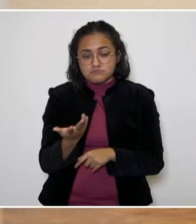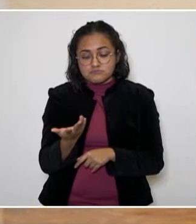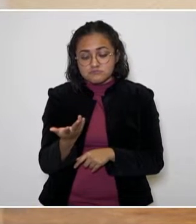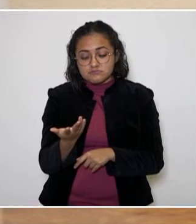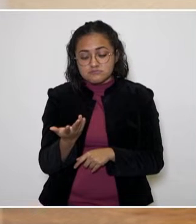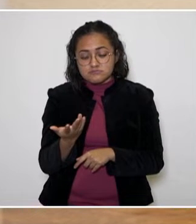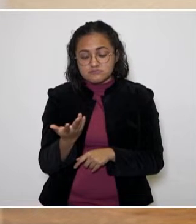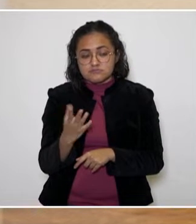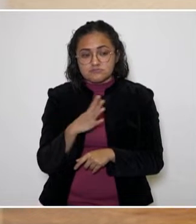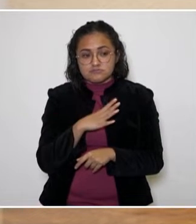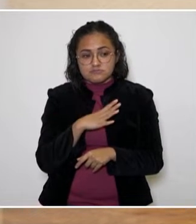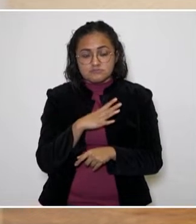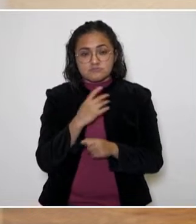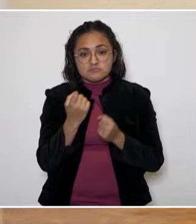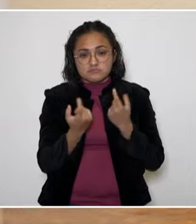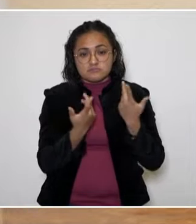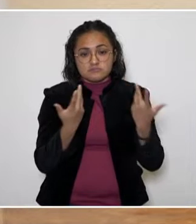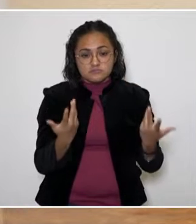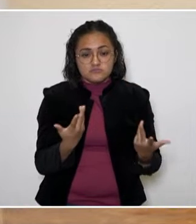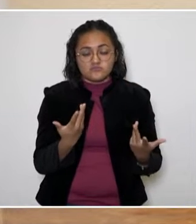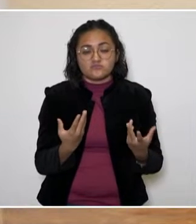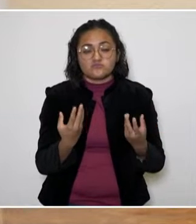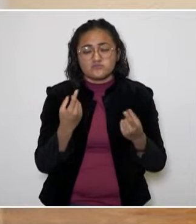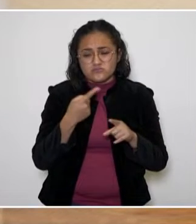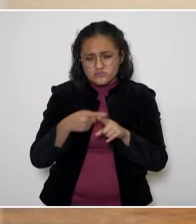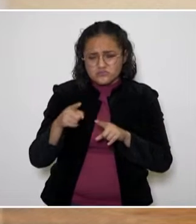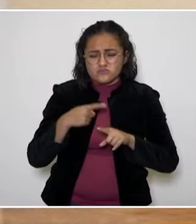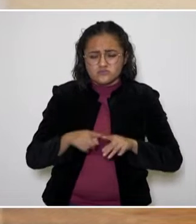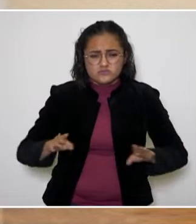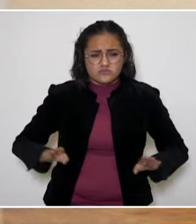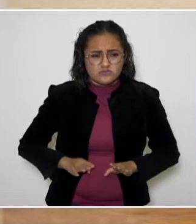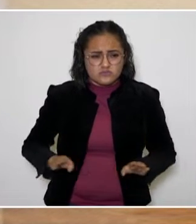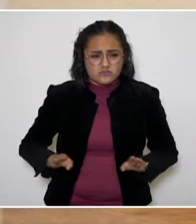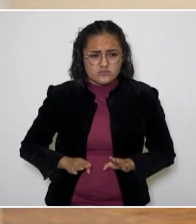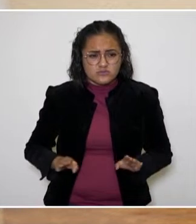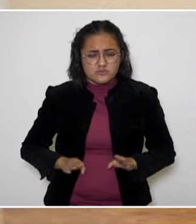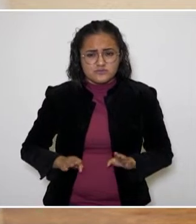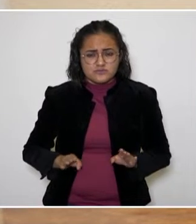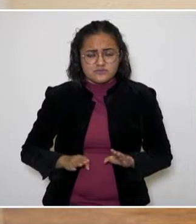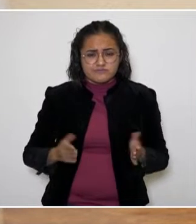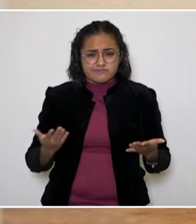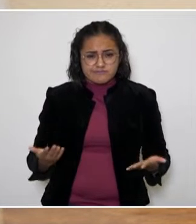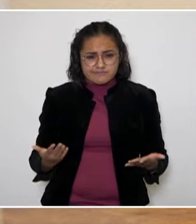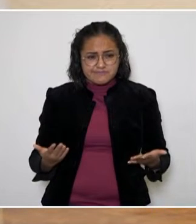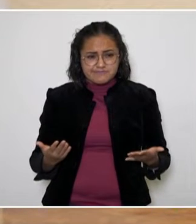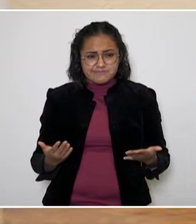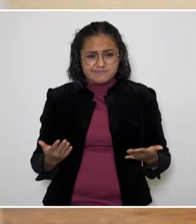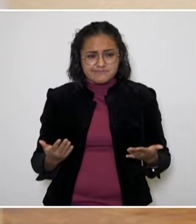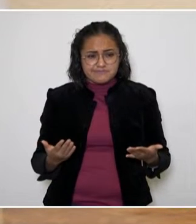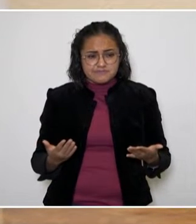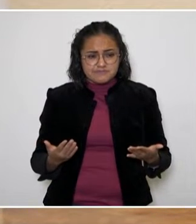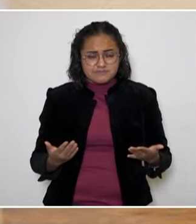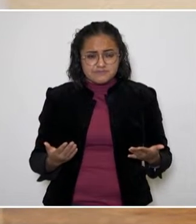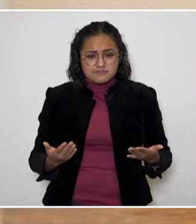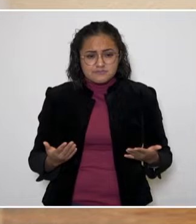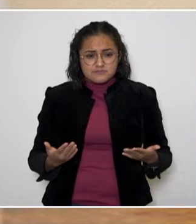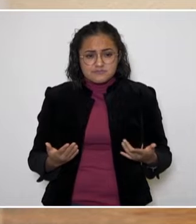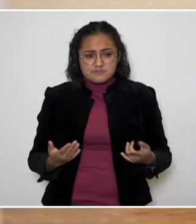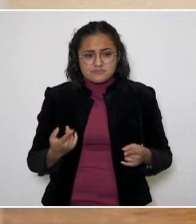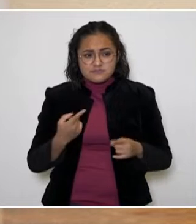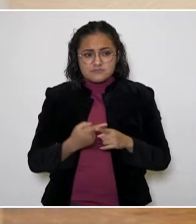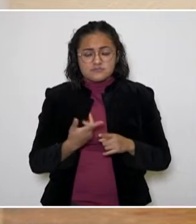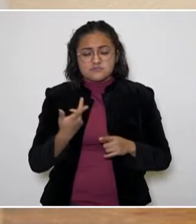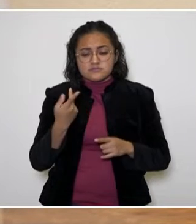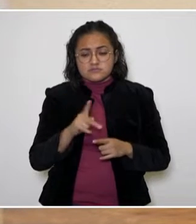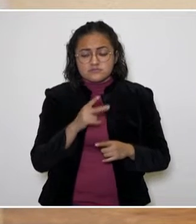Si han existido múltiples comportamientos en el desempeño de